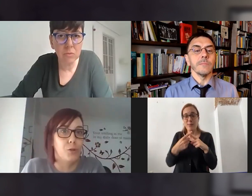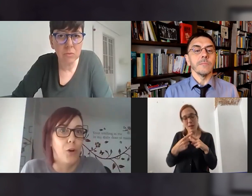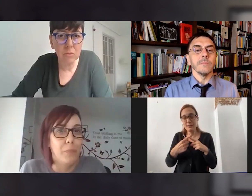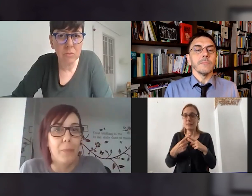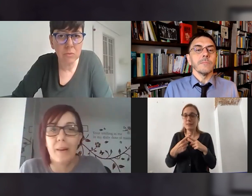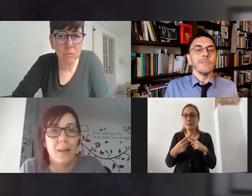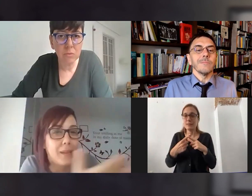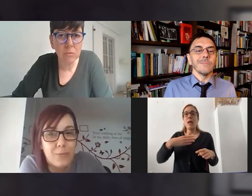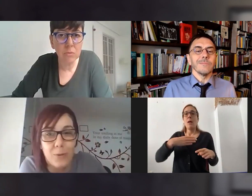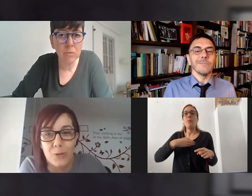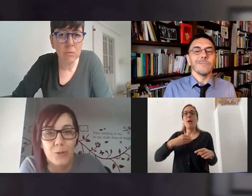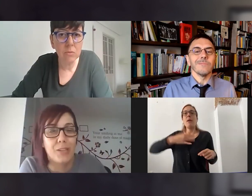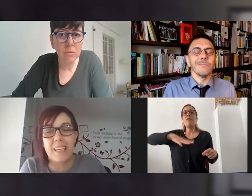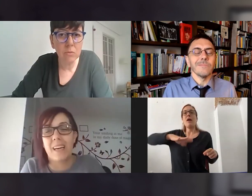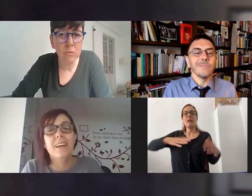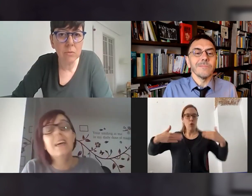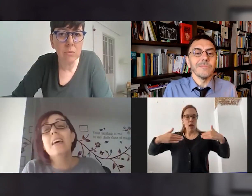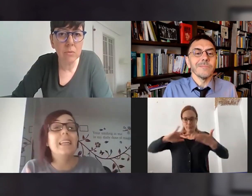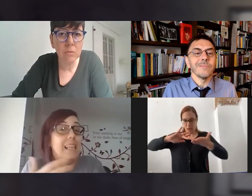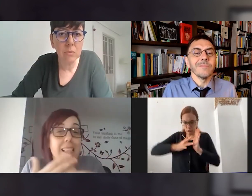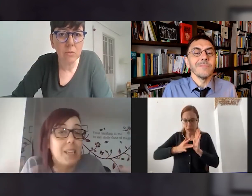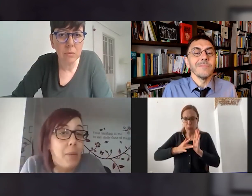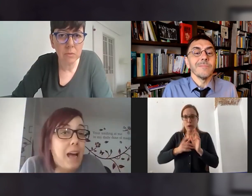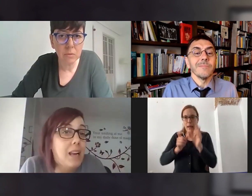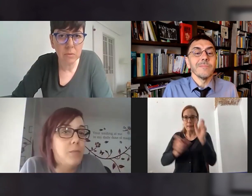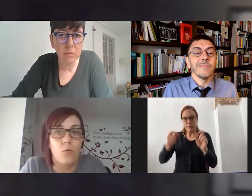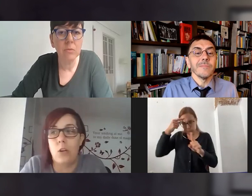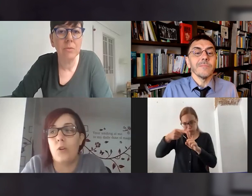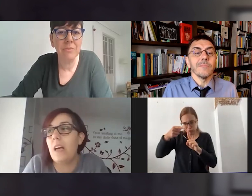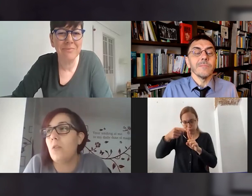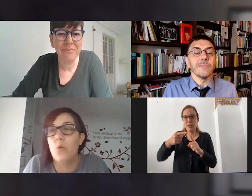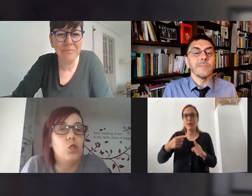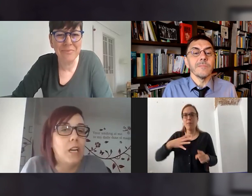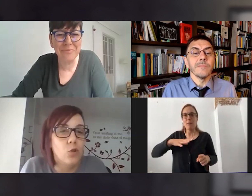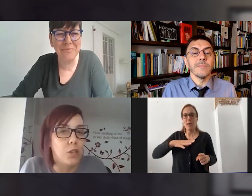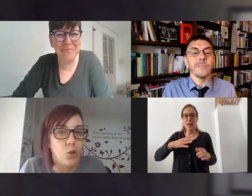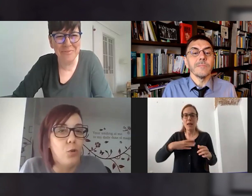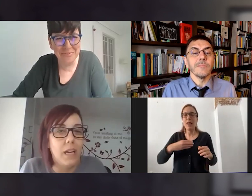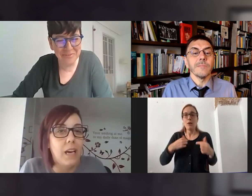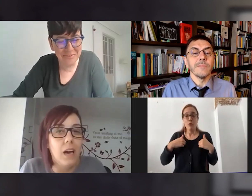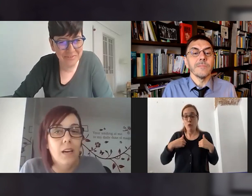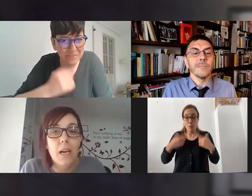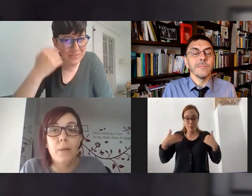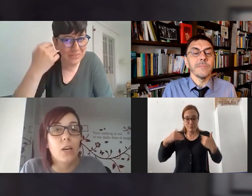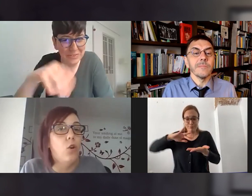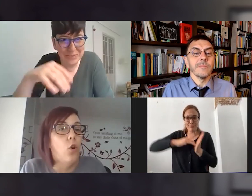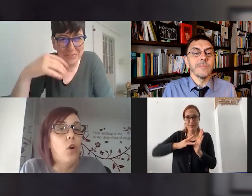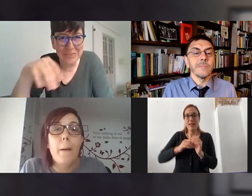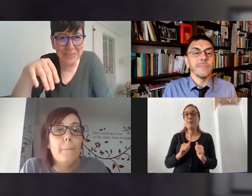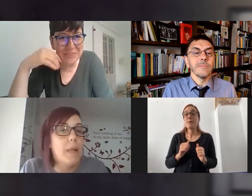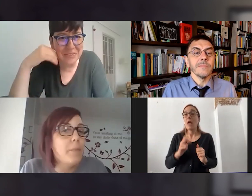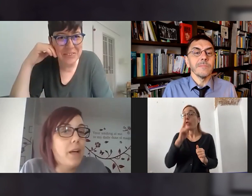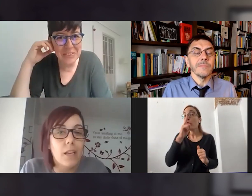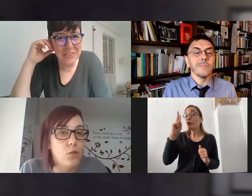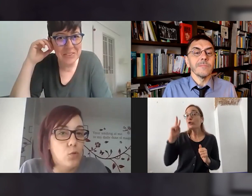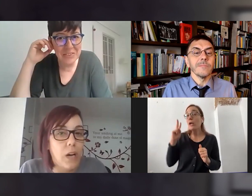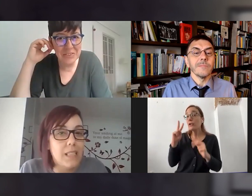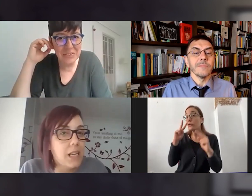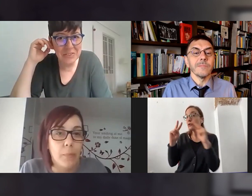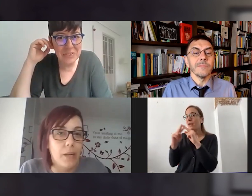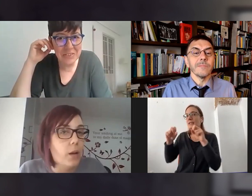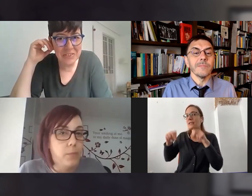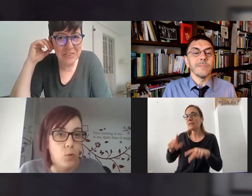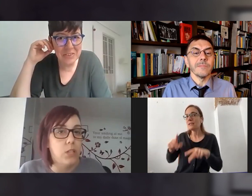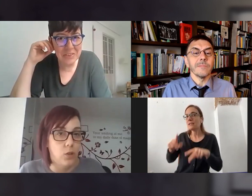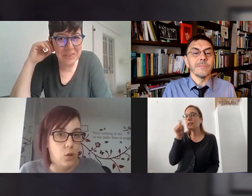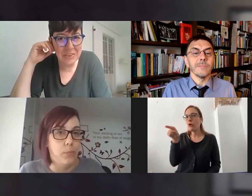mundo obsesionado con el papel del váter, bueno, pues yo no tenía. Y el chaval, que yo hacía como 2 años que no lo veía, me dijo, dame la dirección de tu casa,